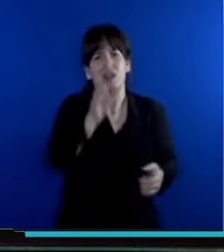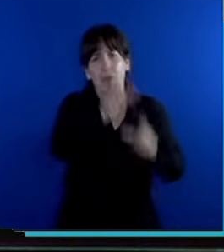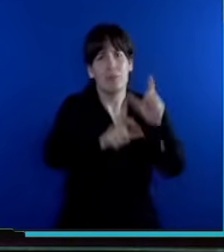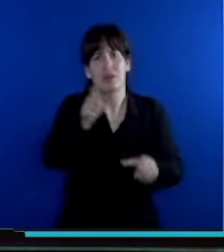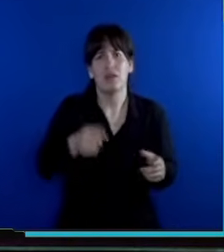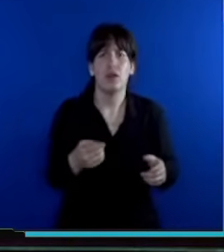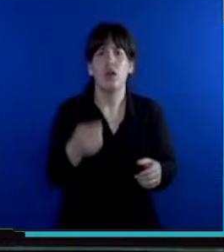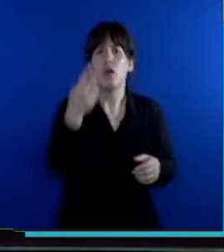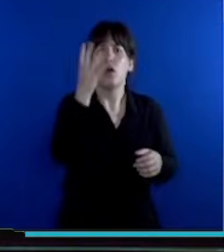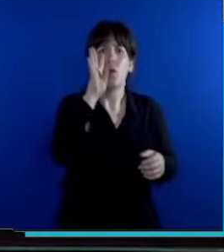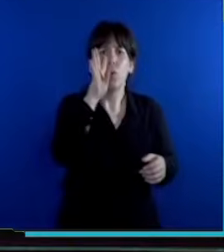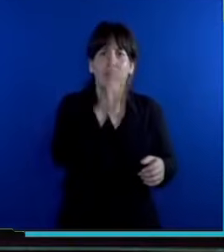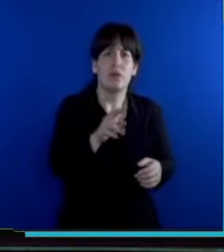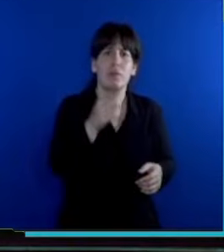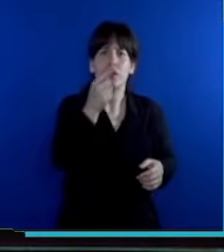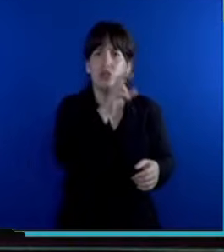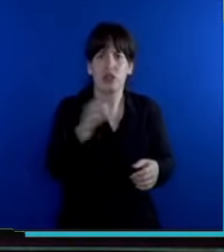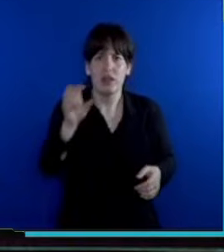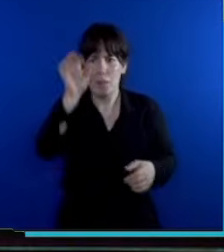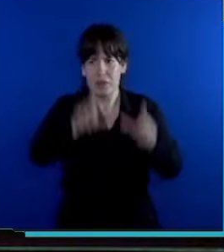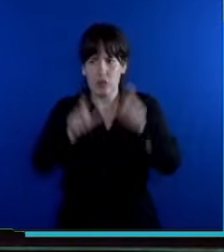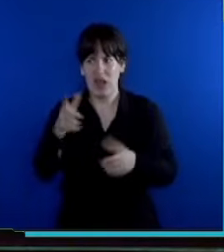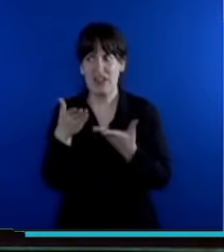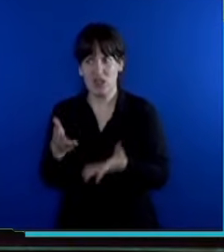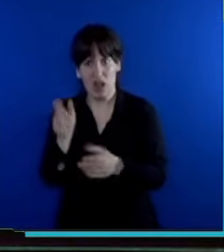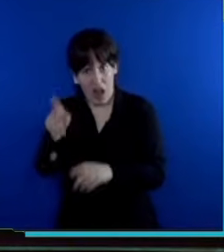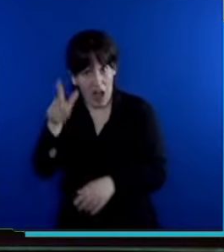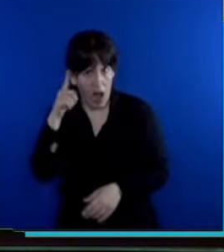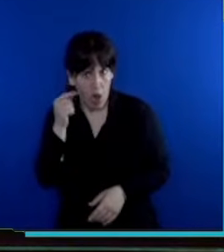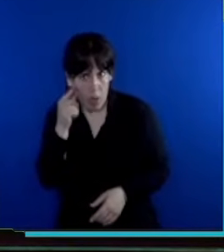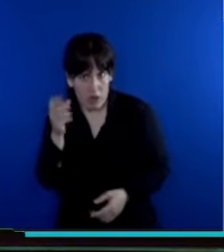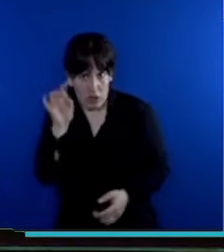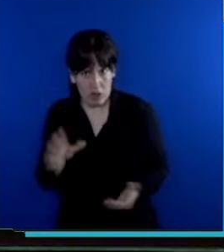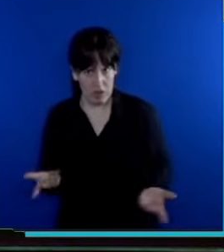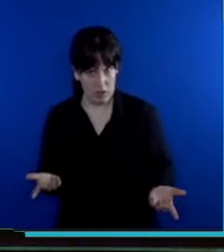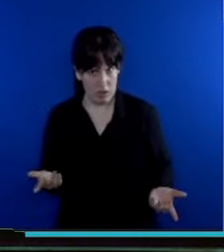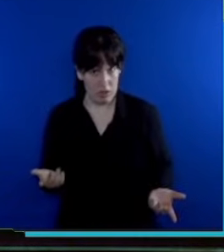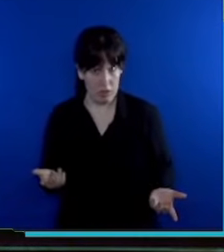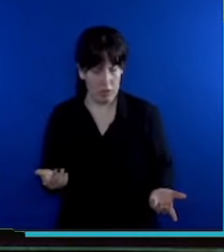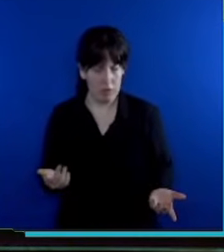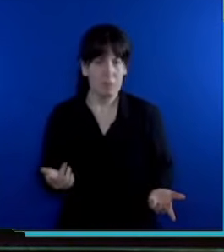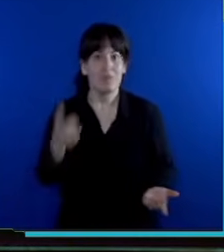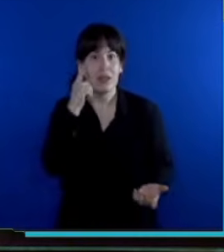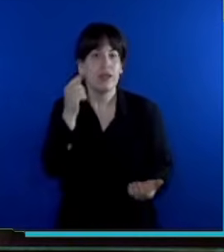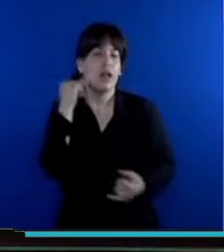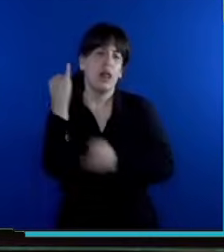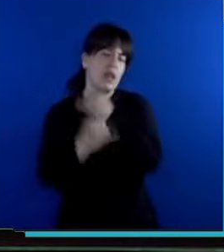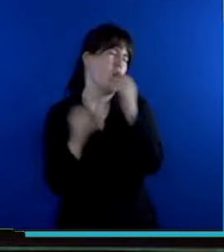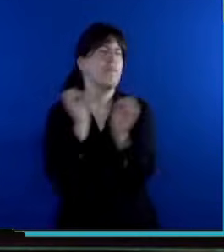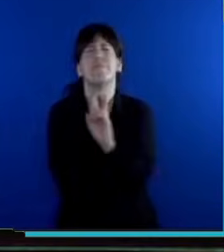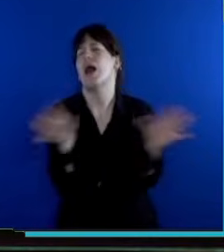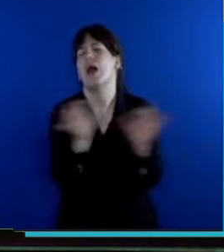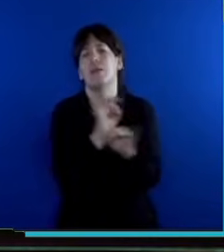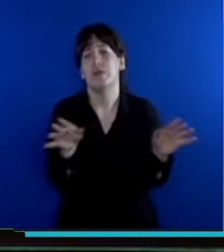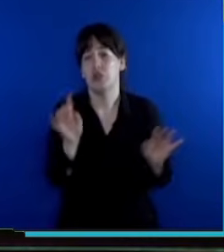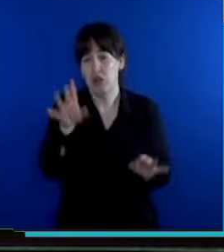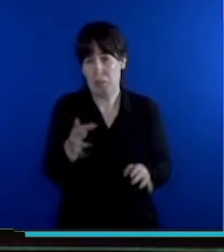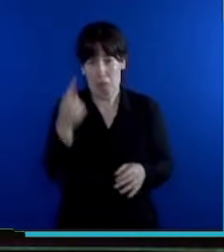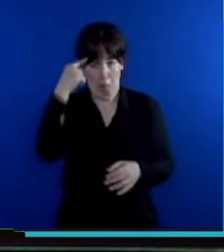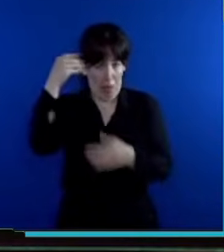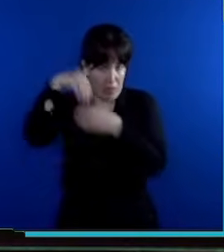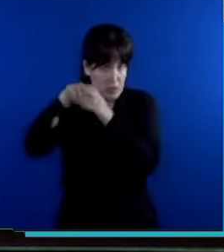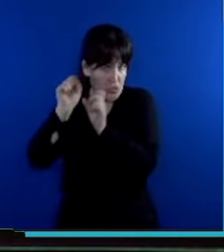sea, 4.200 personas para asesorar al gobernador. El caos que describe Kicillof, que solamente está en su